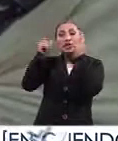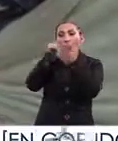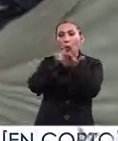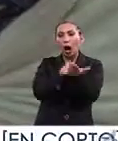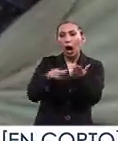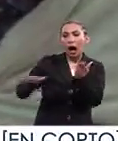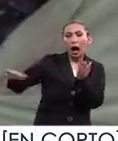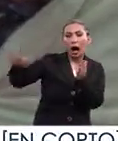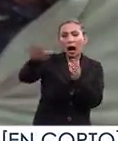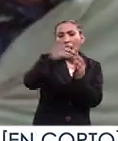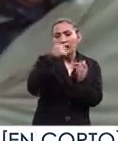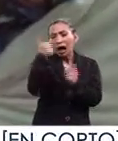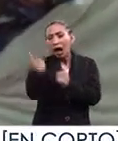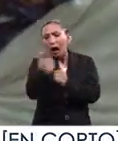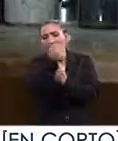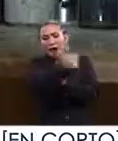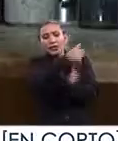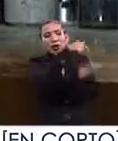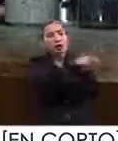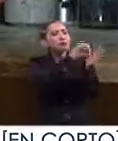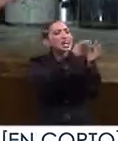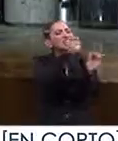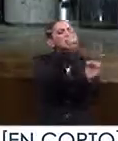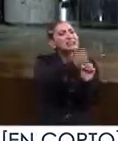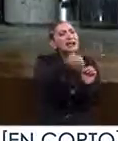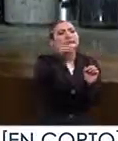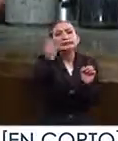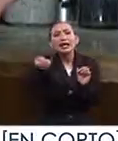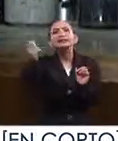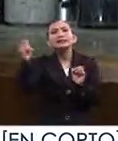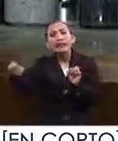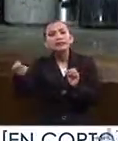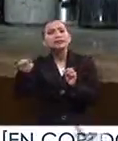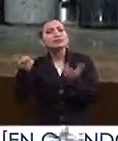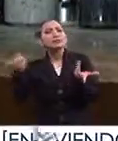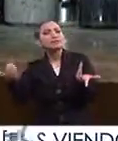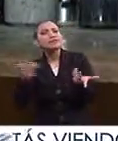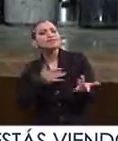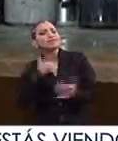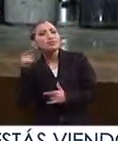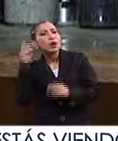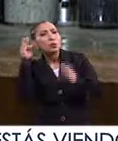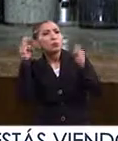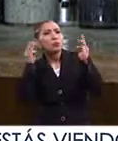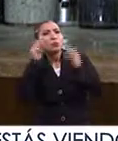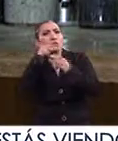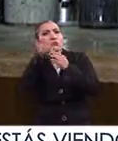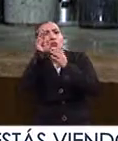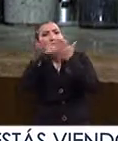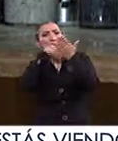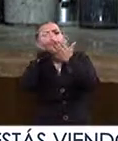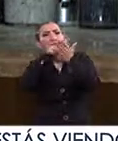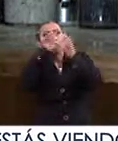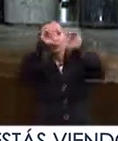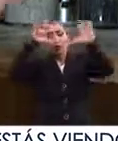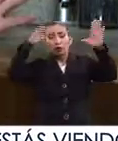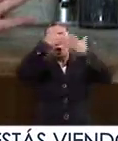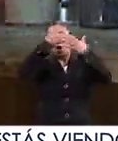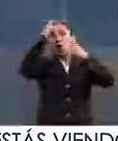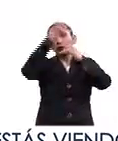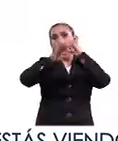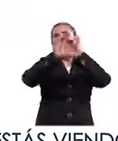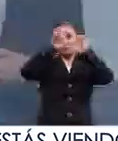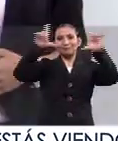lugares, uno por uno, y ir explicando el sentido del mural. Uh-huh. Hasta el final ya ve el